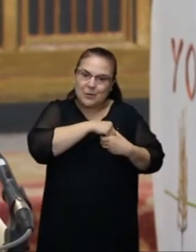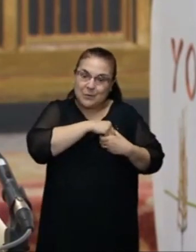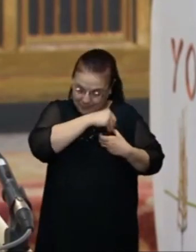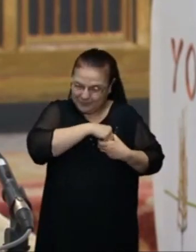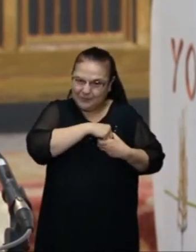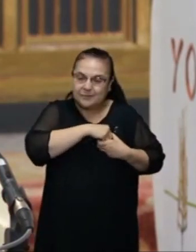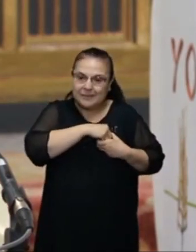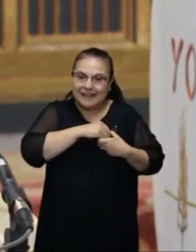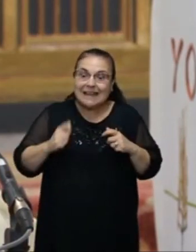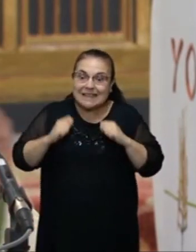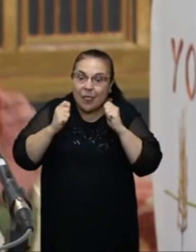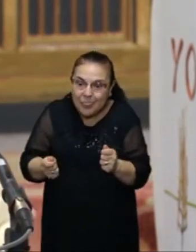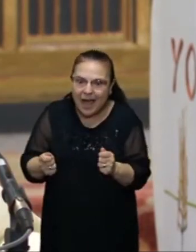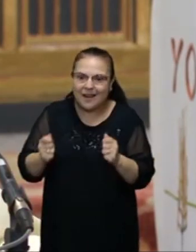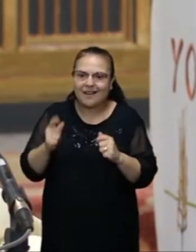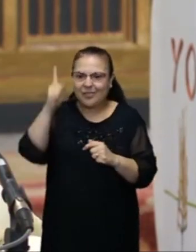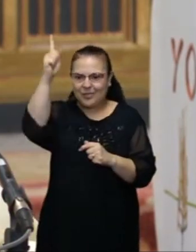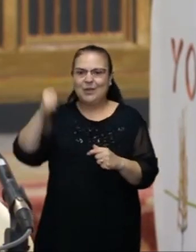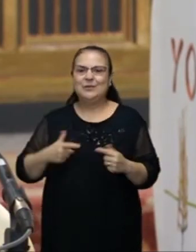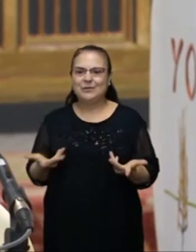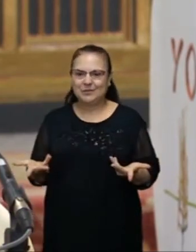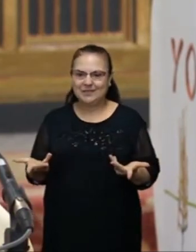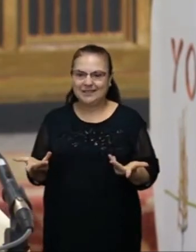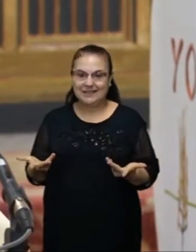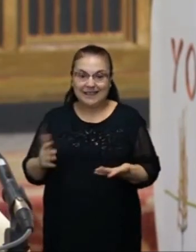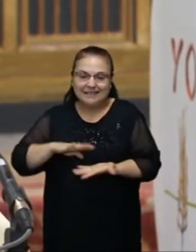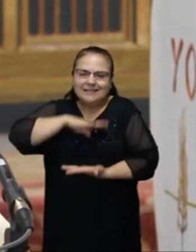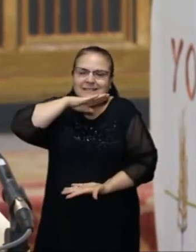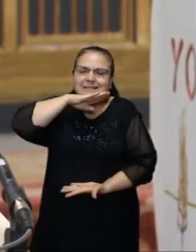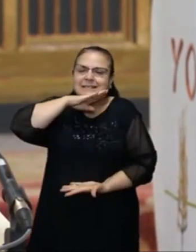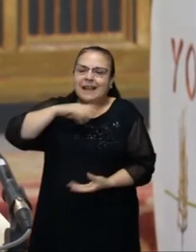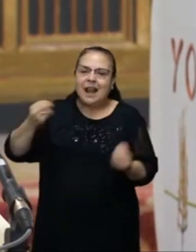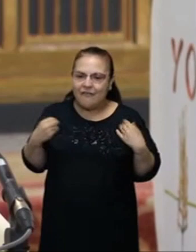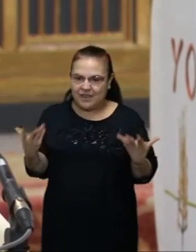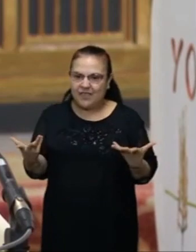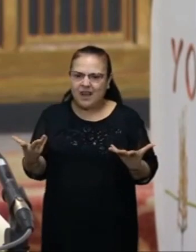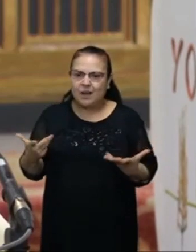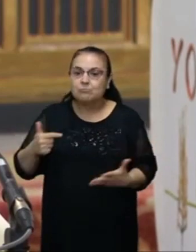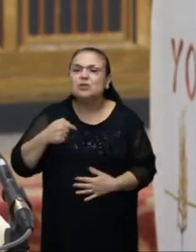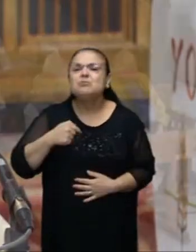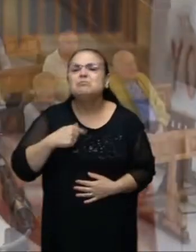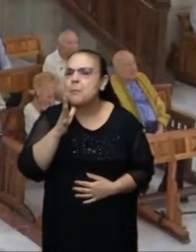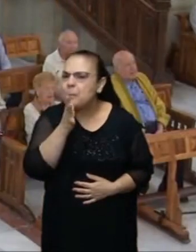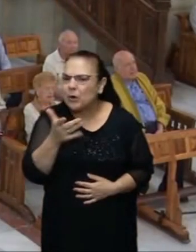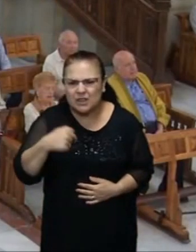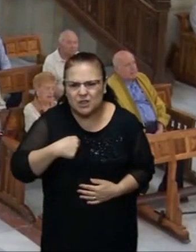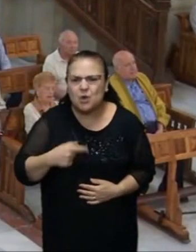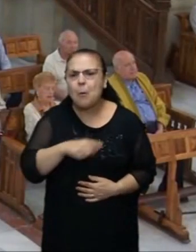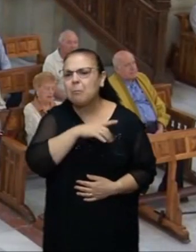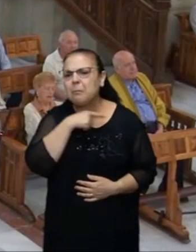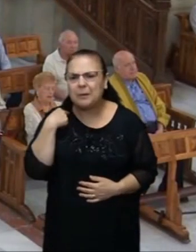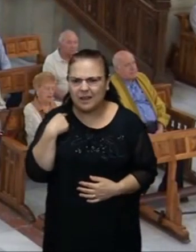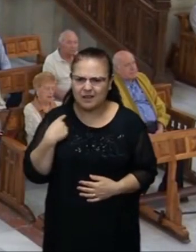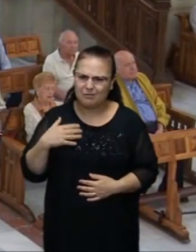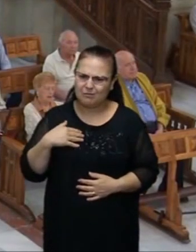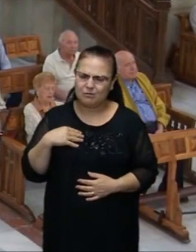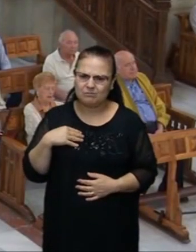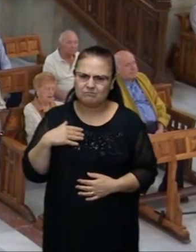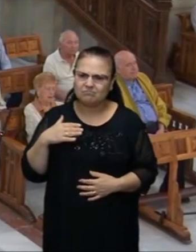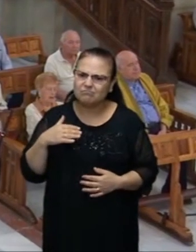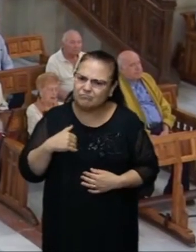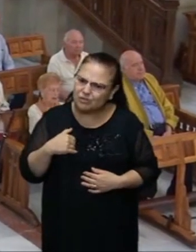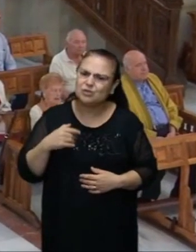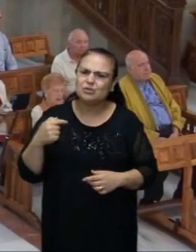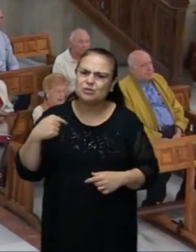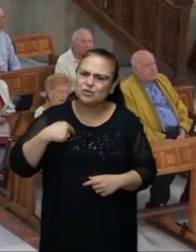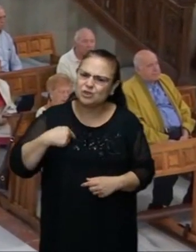dar a Dios y te llenas cada día aquí de Dios porque eres pecador, porque eres imperfecto, porque no eres bueno y vienes a pedirle a Dios que te haga bueno